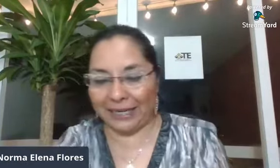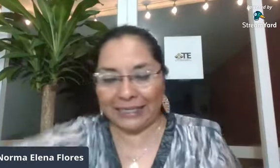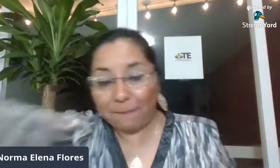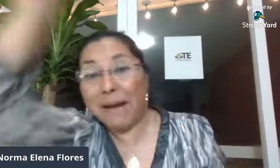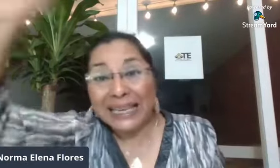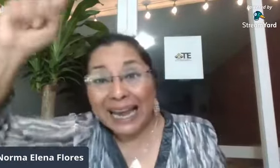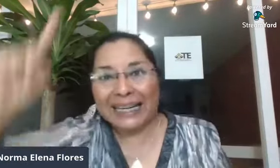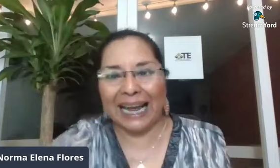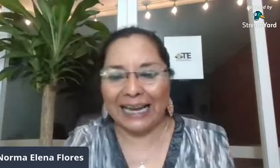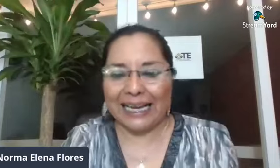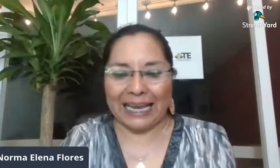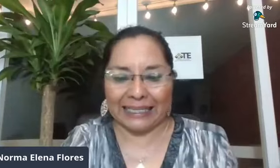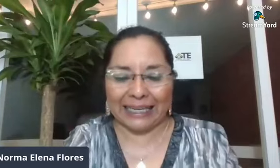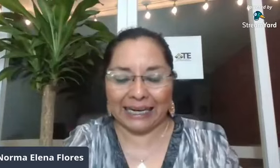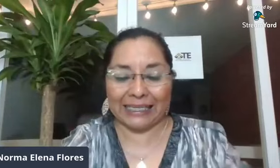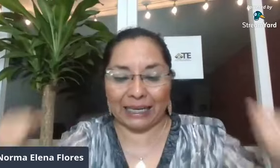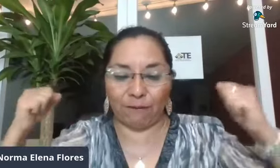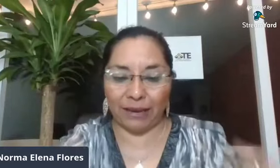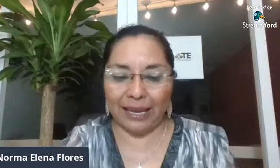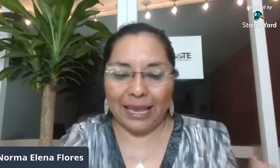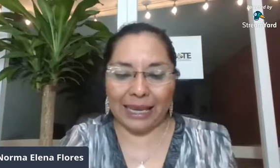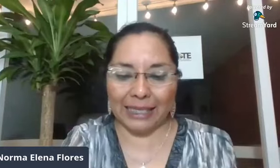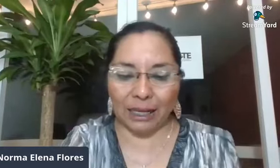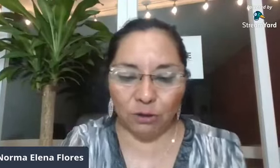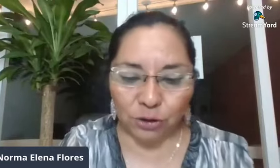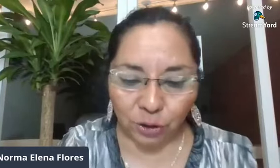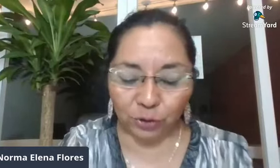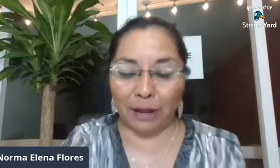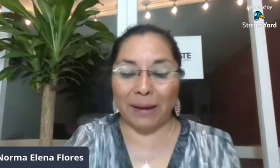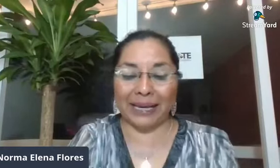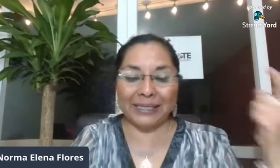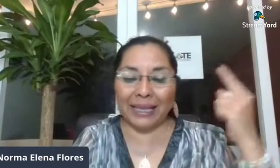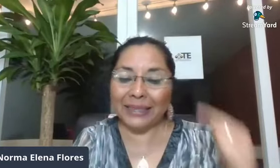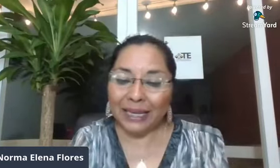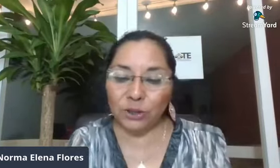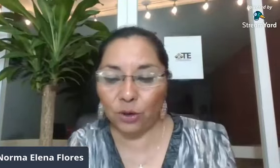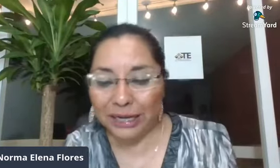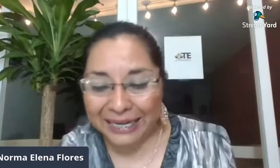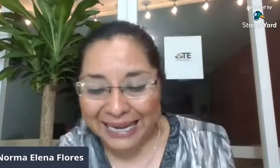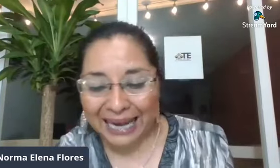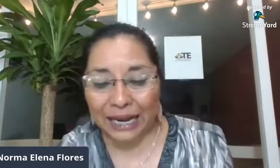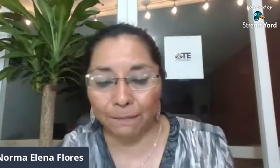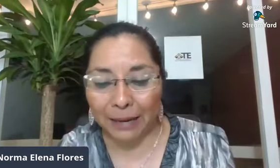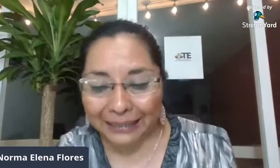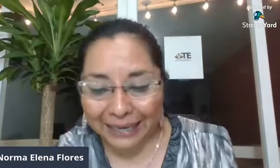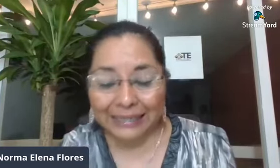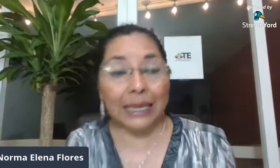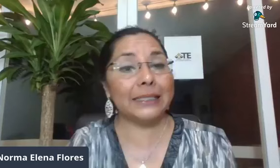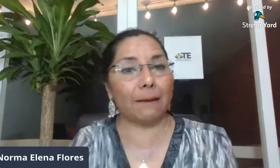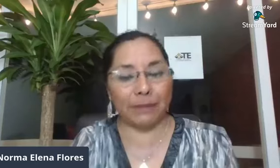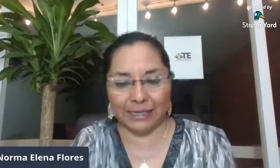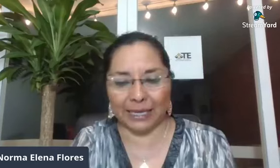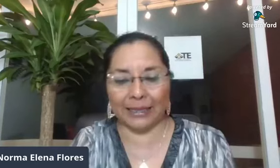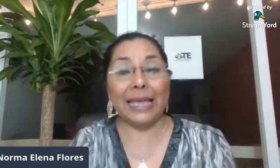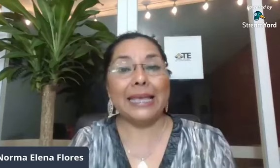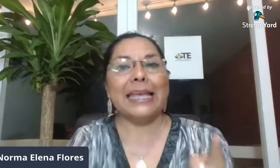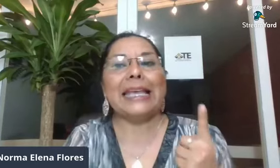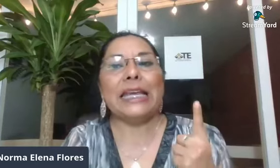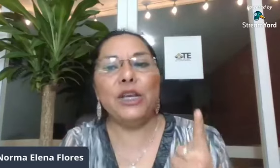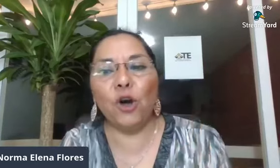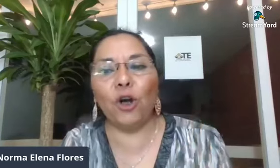sin decirles que mañana en Charlas de Café estará con nosotros la maestra en Derecho, Liliana Valdés San